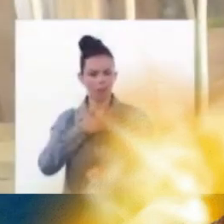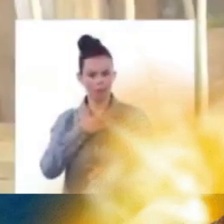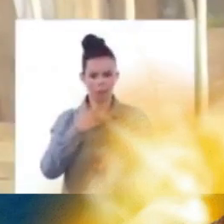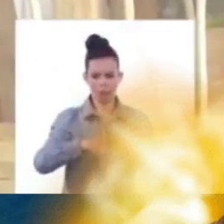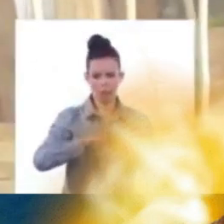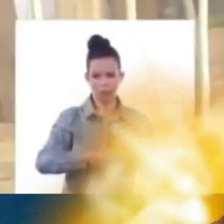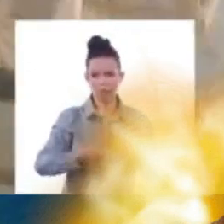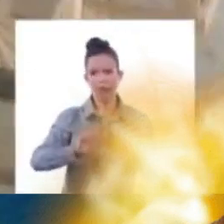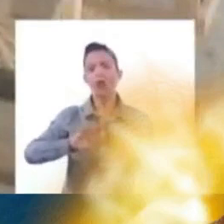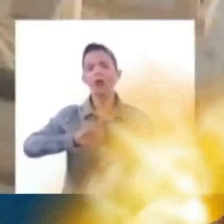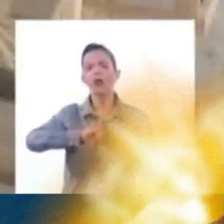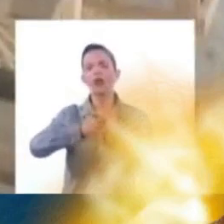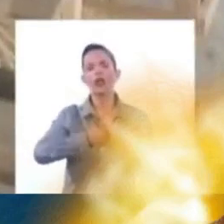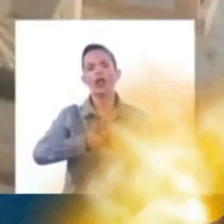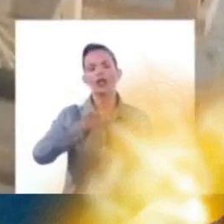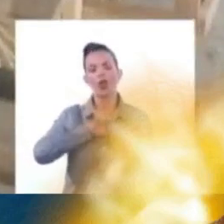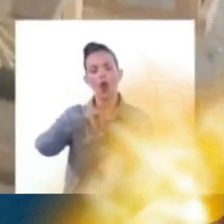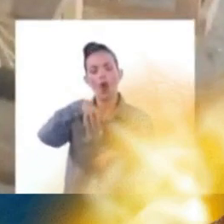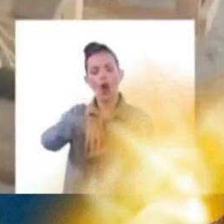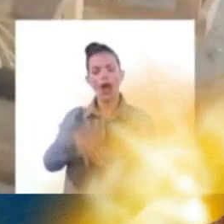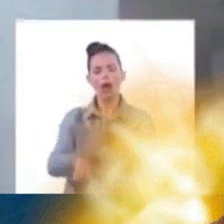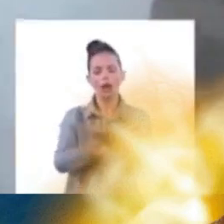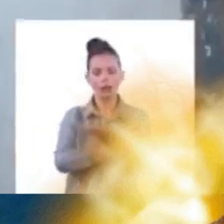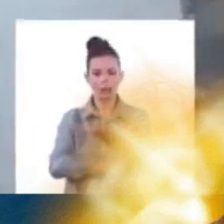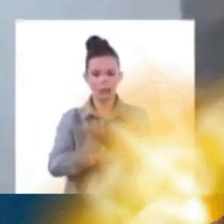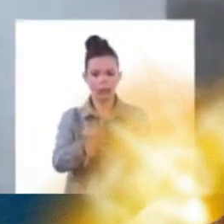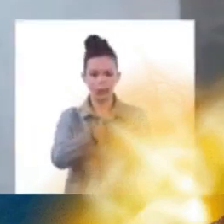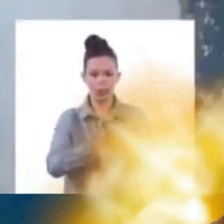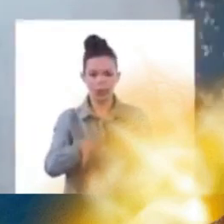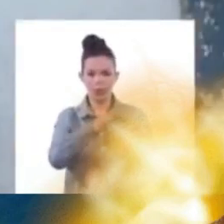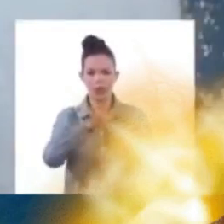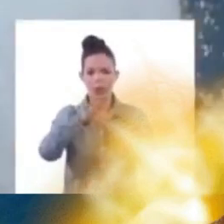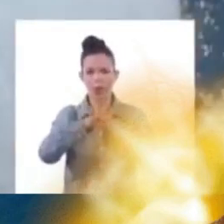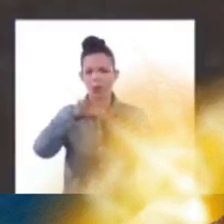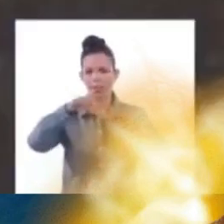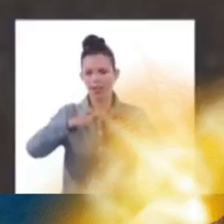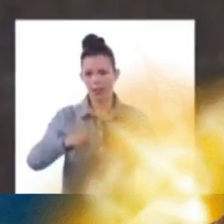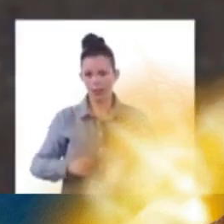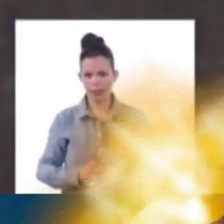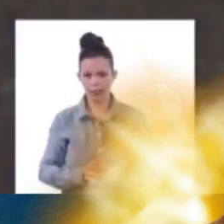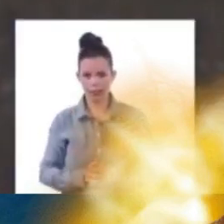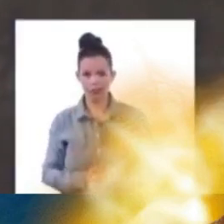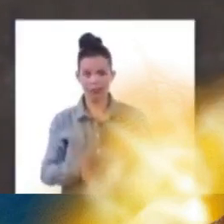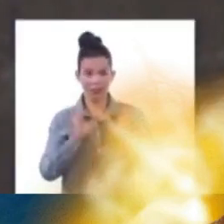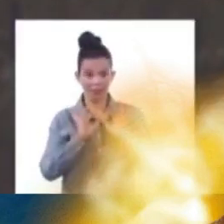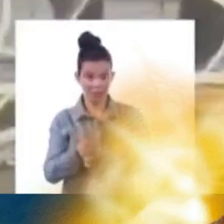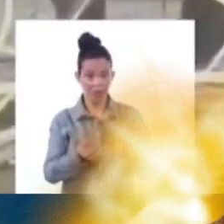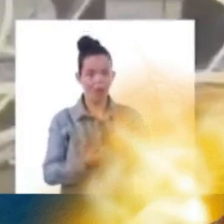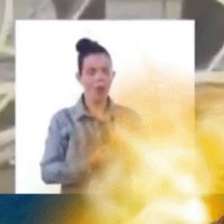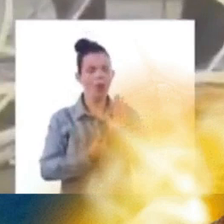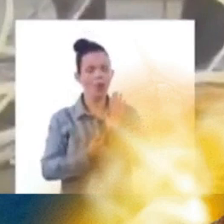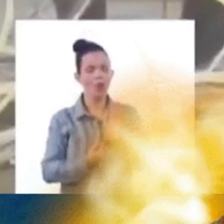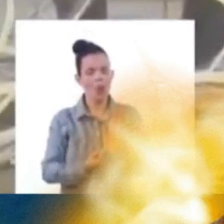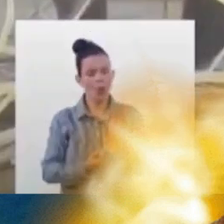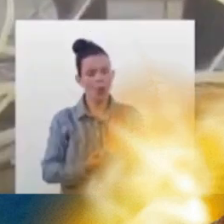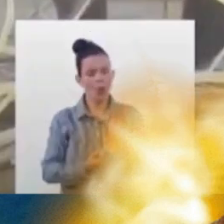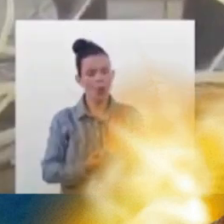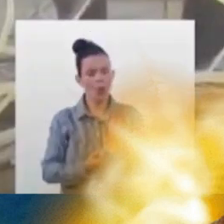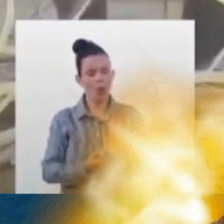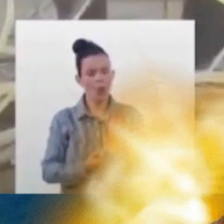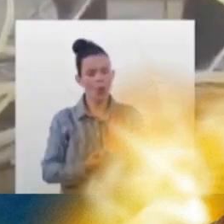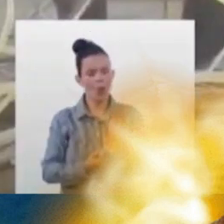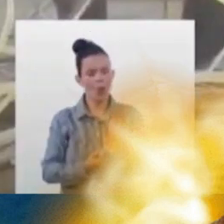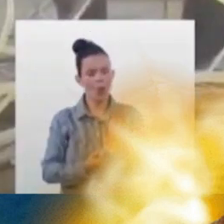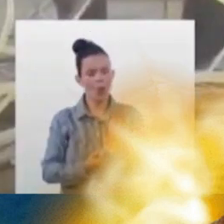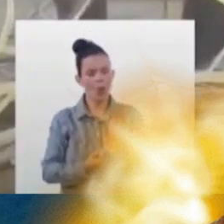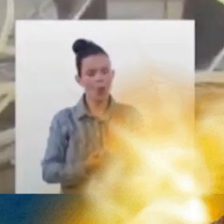desarrolla la empresa agroforestal del municipio de Guantanamero del Salvador, presente en la actual Feria Internacional Agropecuaria y Alimentaria. Mira